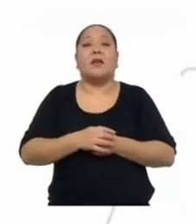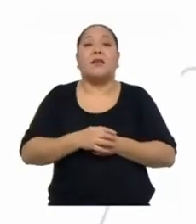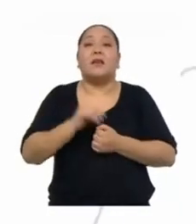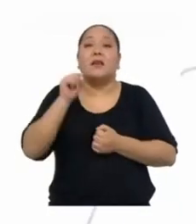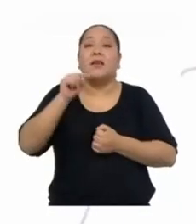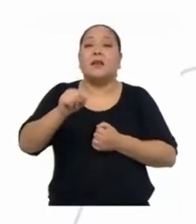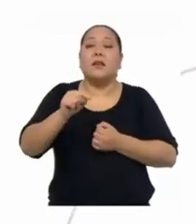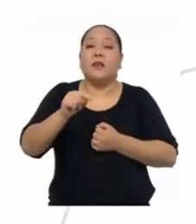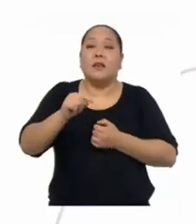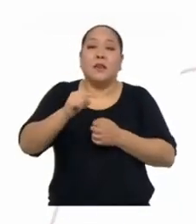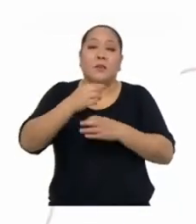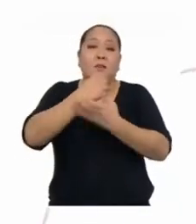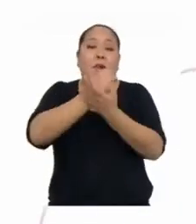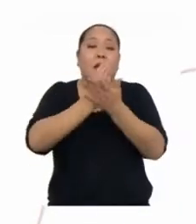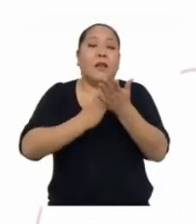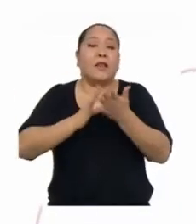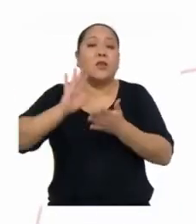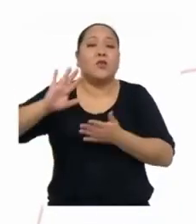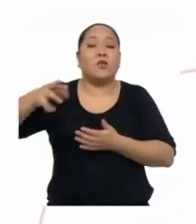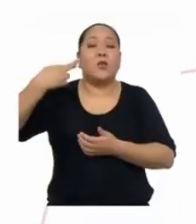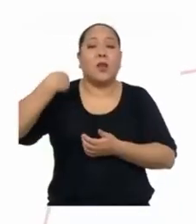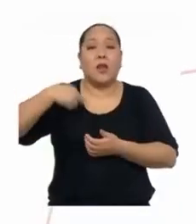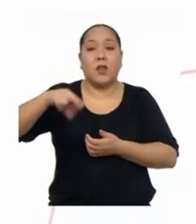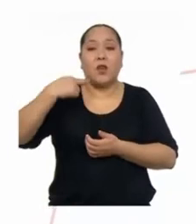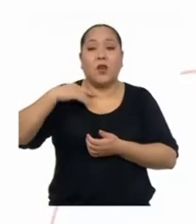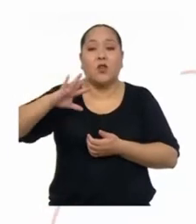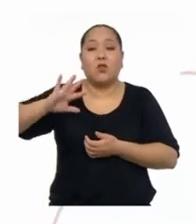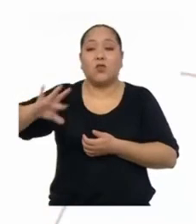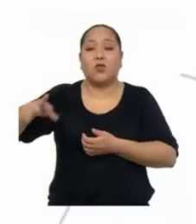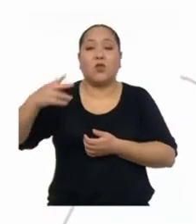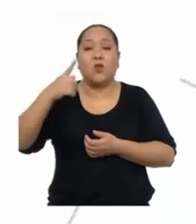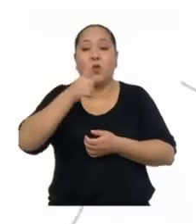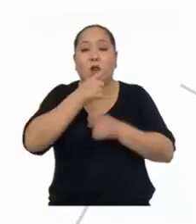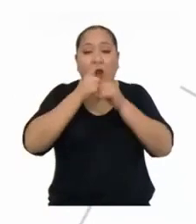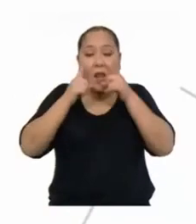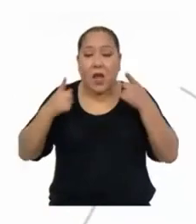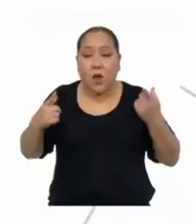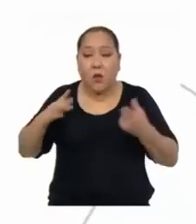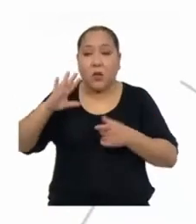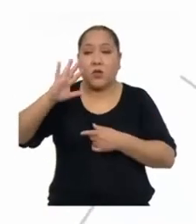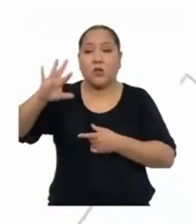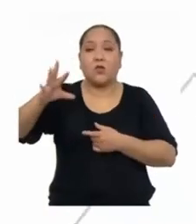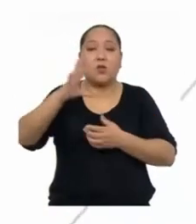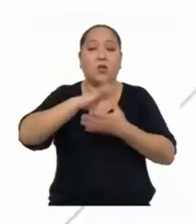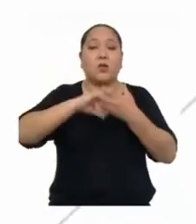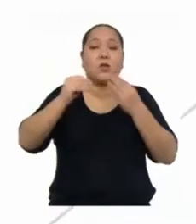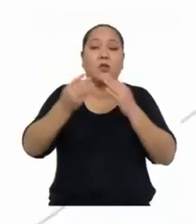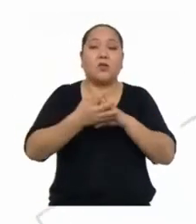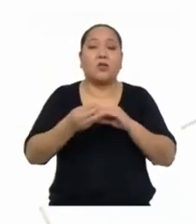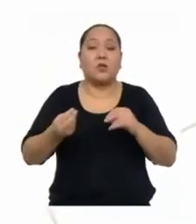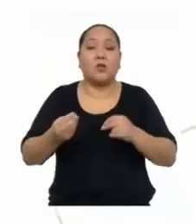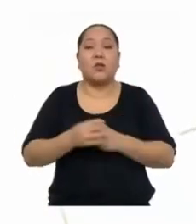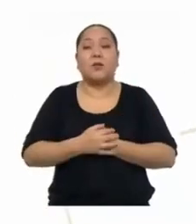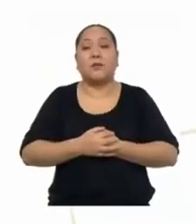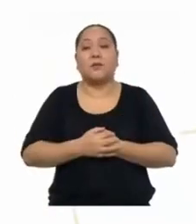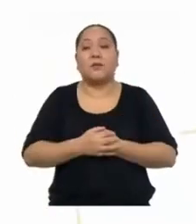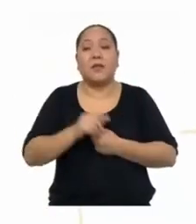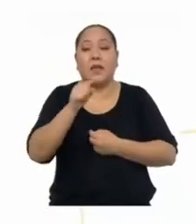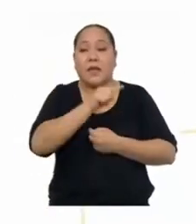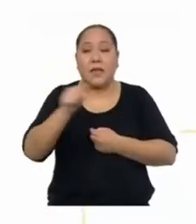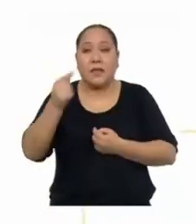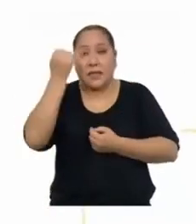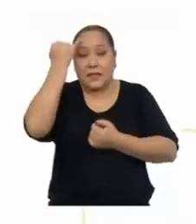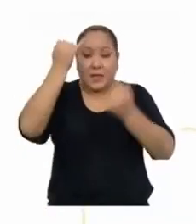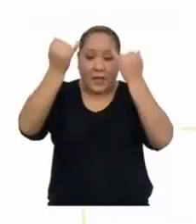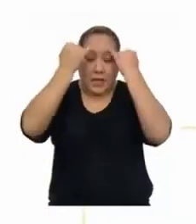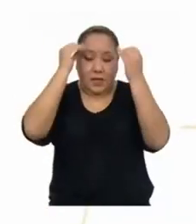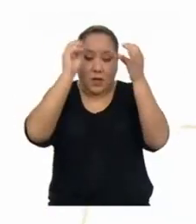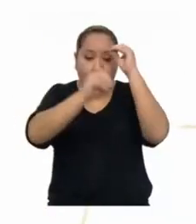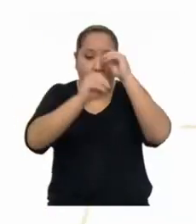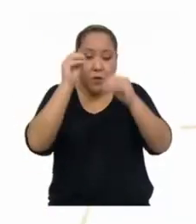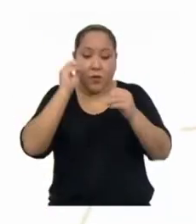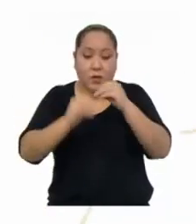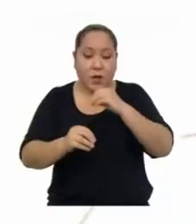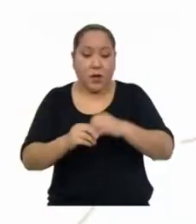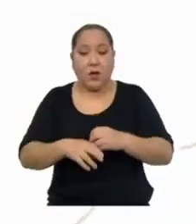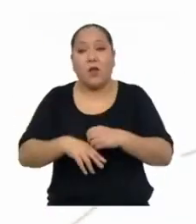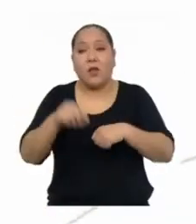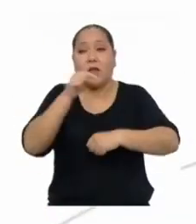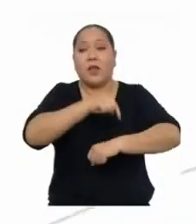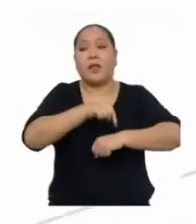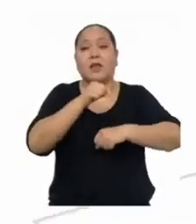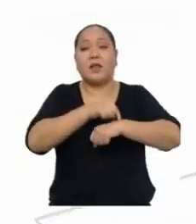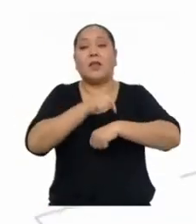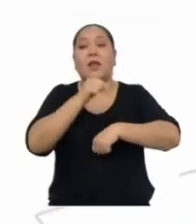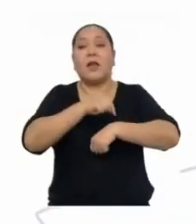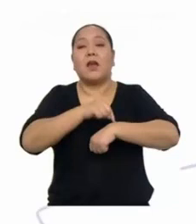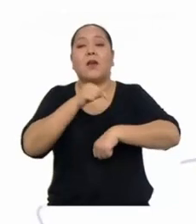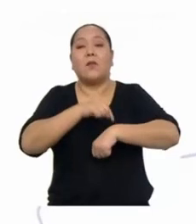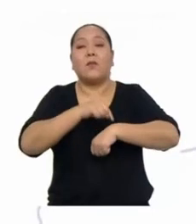su religión, su lengua y su historia. Estas ideas debemos ubicarlas en el tiempo y espacio